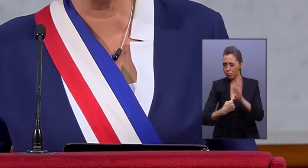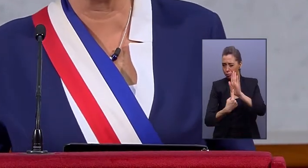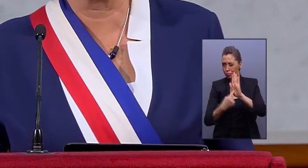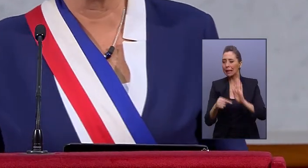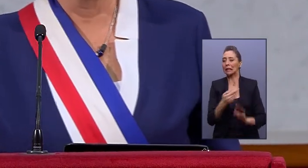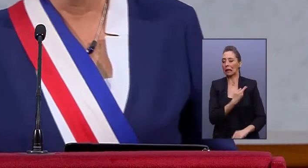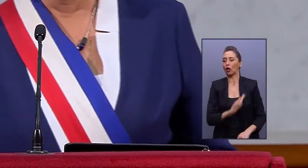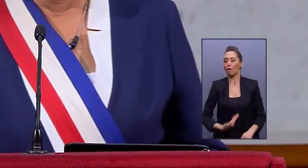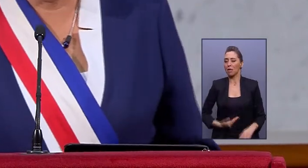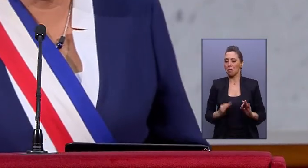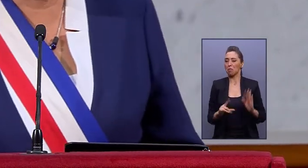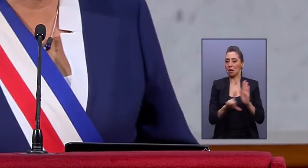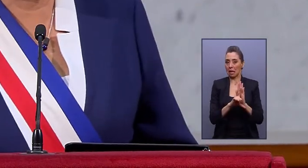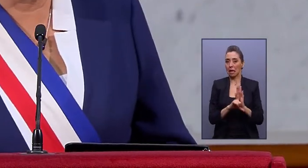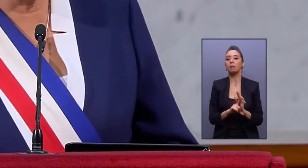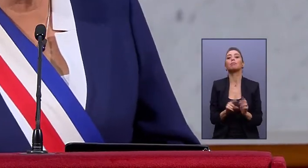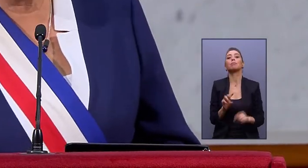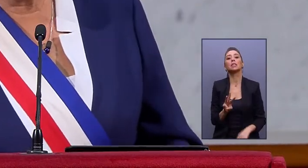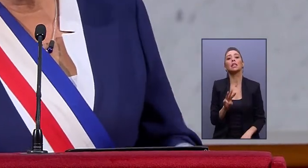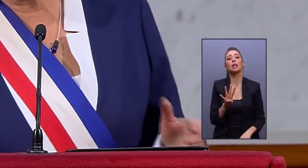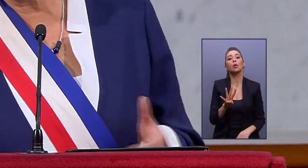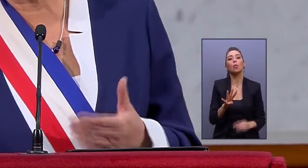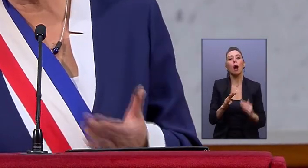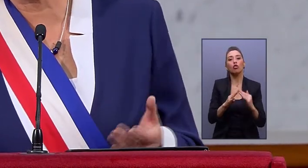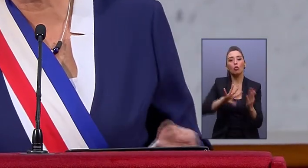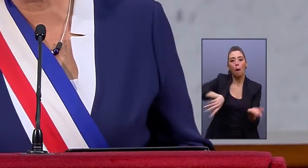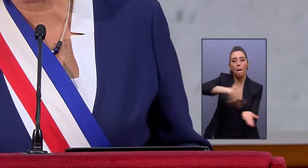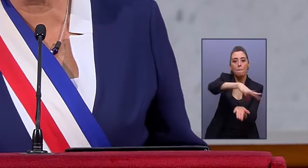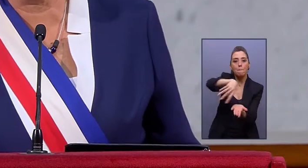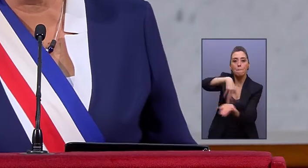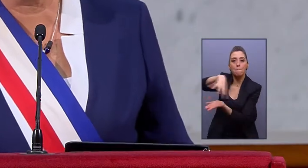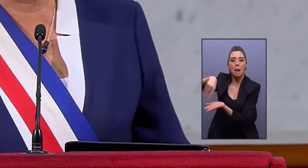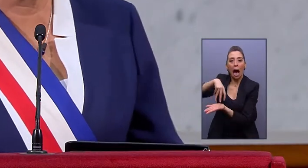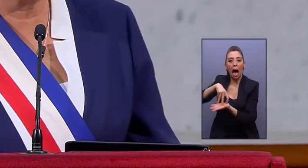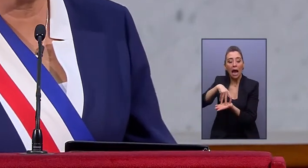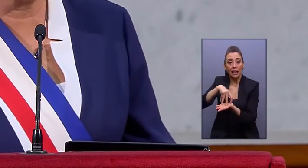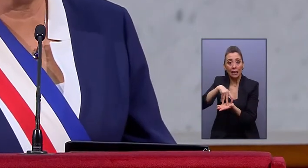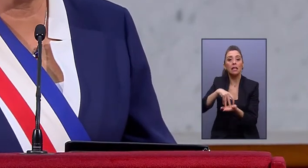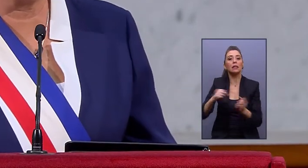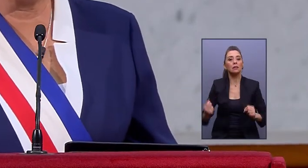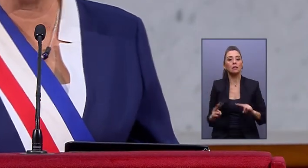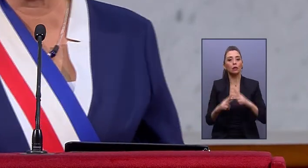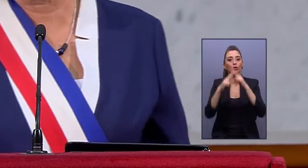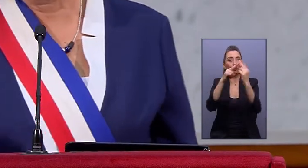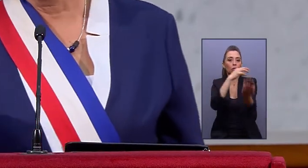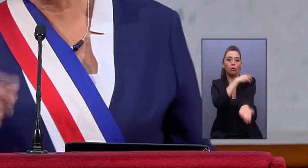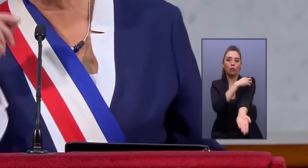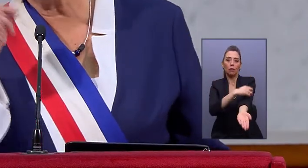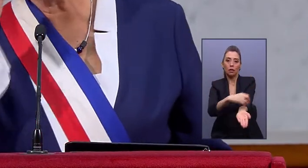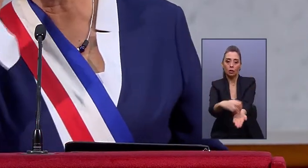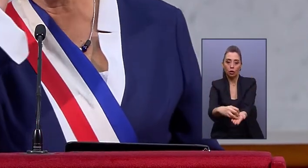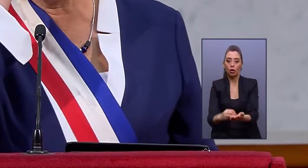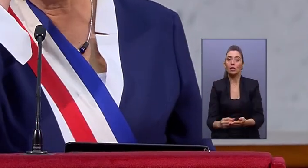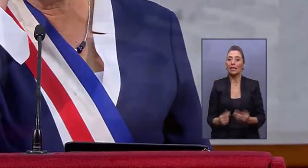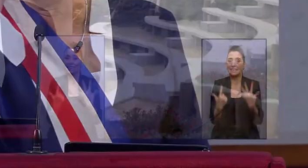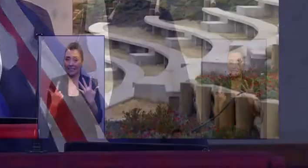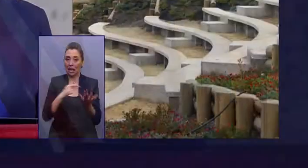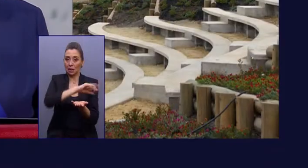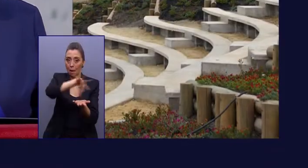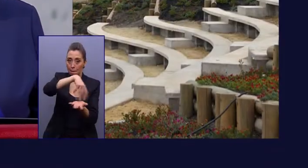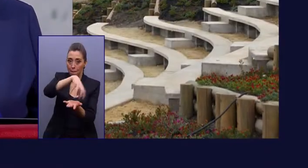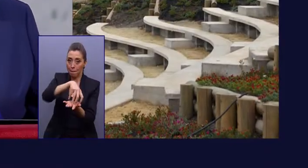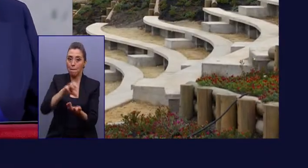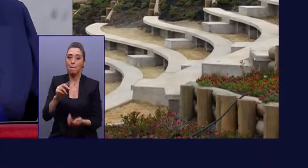este gobierno. Hablo de 34 parques urbanos que estamos construyendo en las distintas regiones del país. 7 de estos parques,